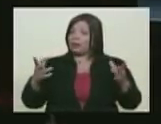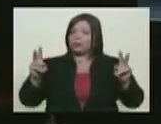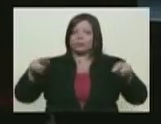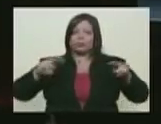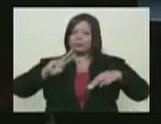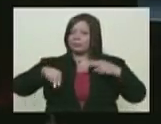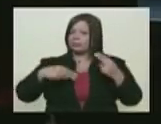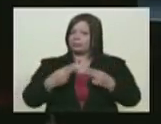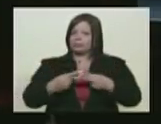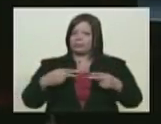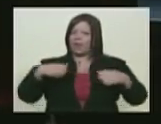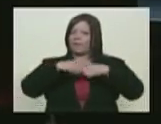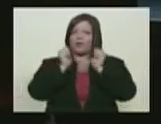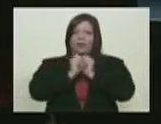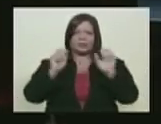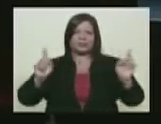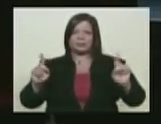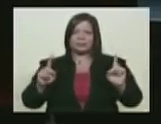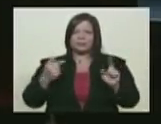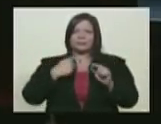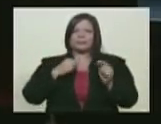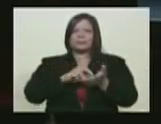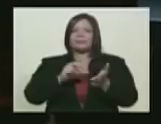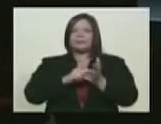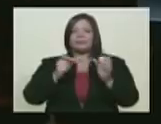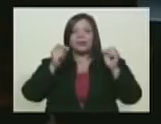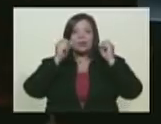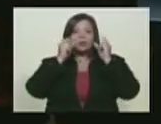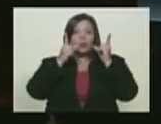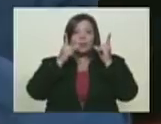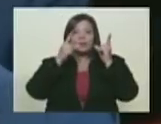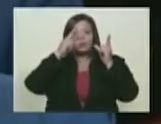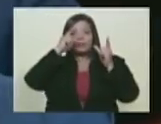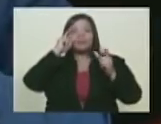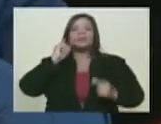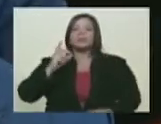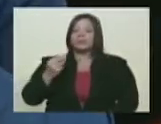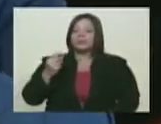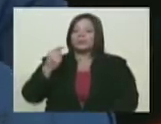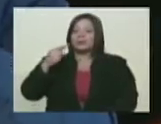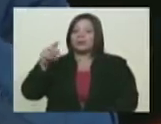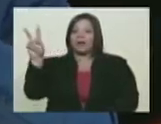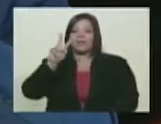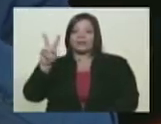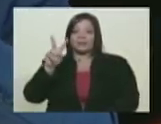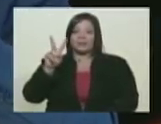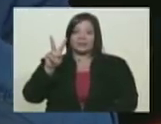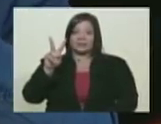una apuesta a la violencia. Y fíjate que sorprendió también lo siguiente. Venezuela